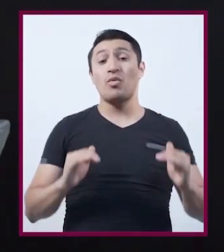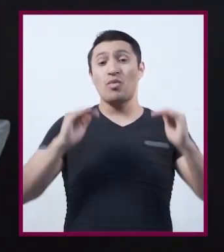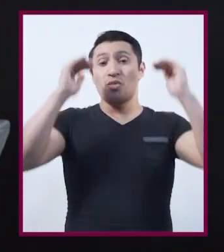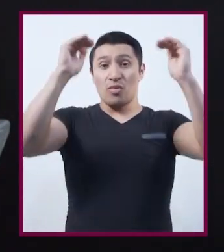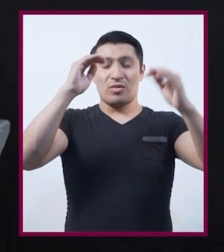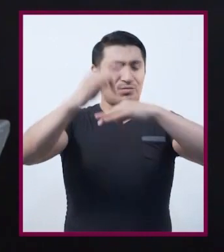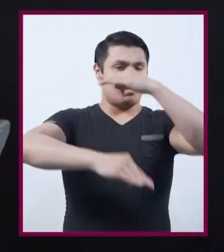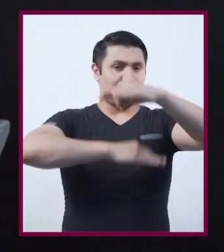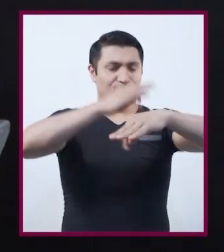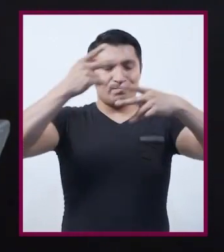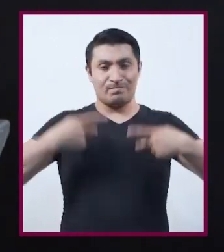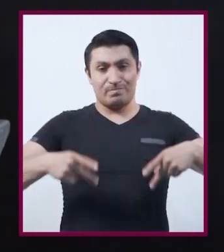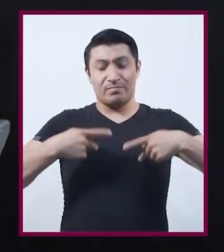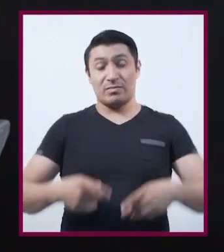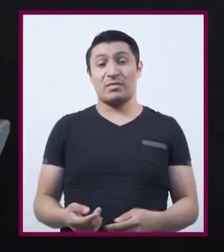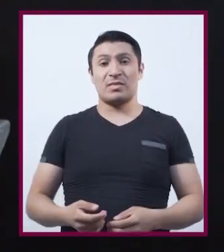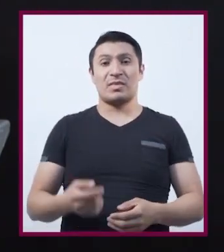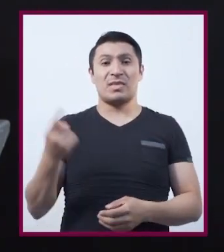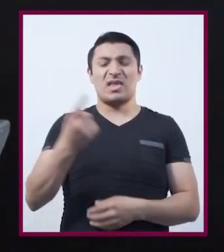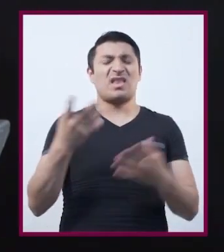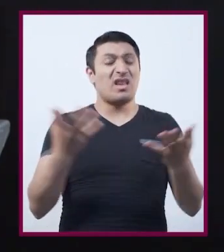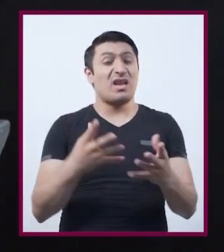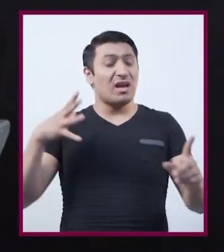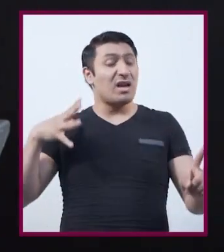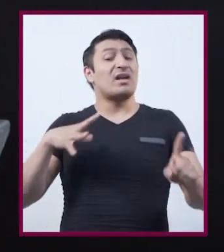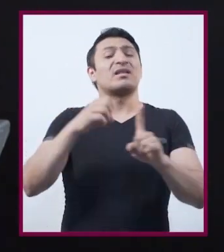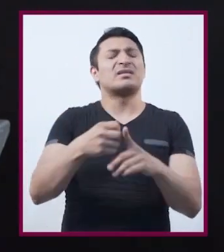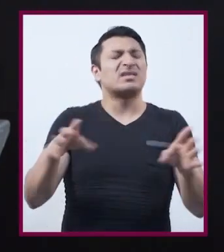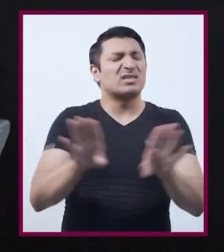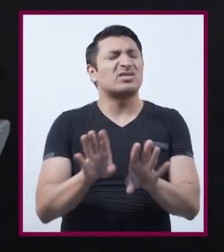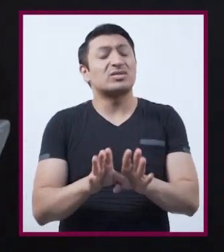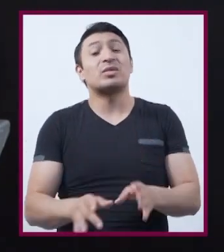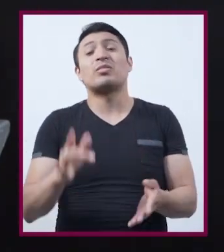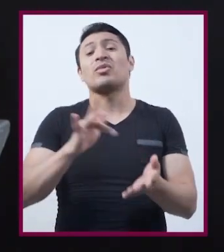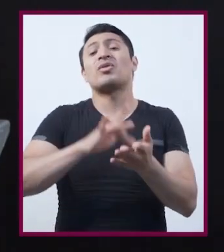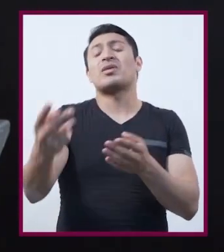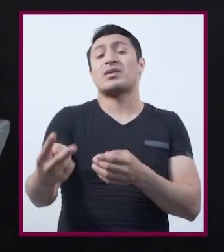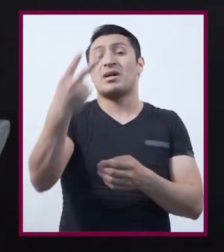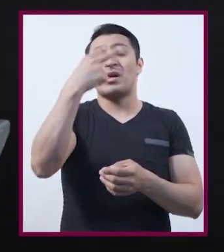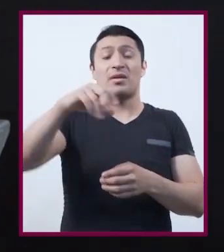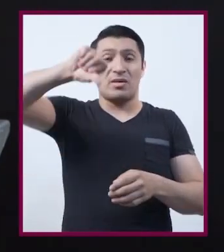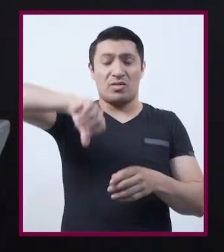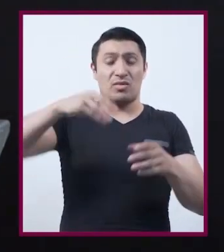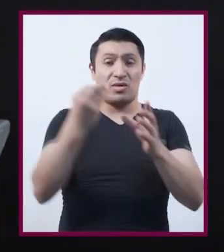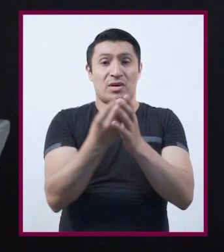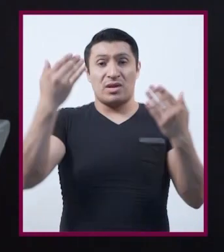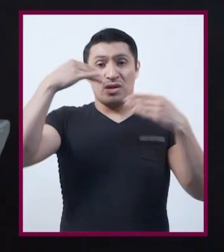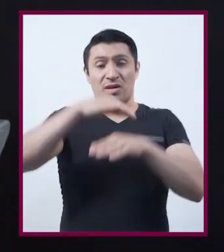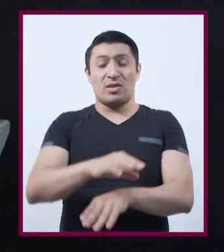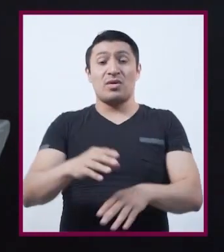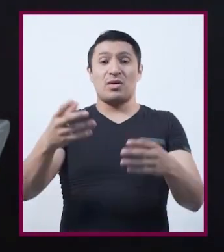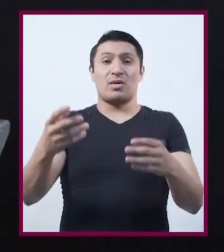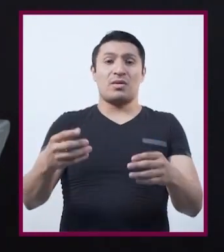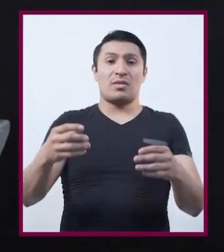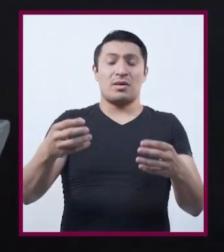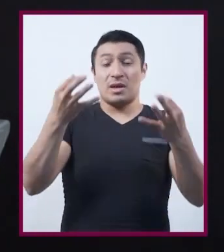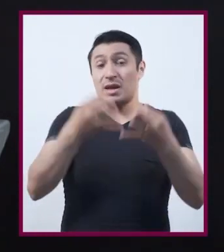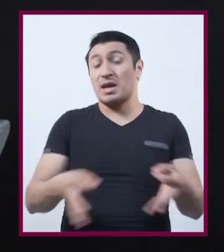Galeano. Como ya nos dimos cuenta, las obras literarias también son fuente de información valiosa a la hora de reconstruir el